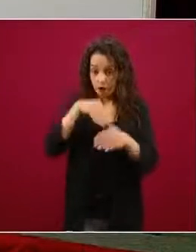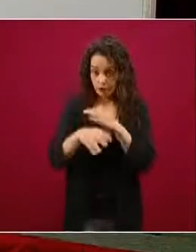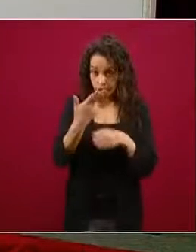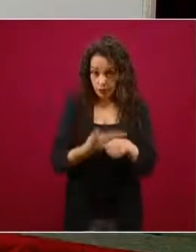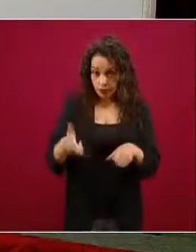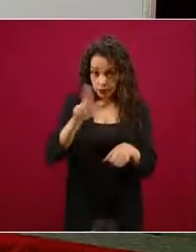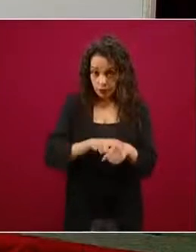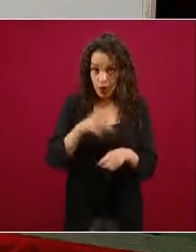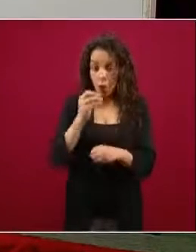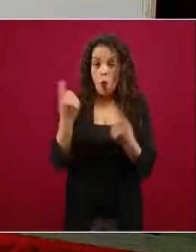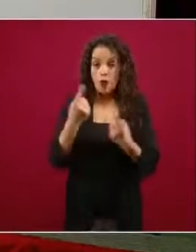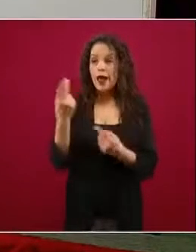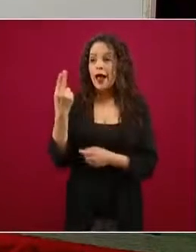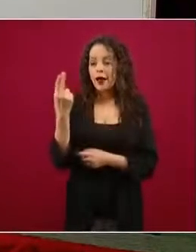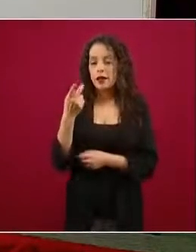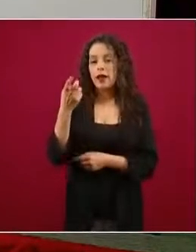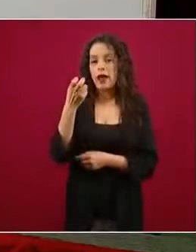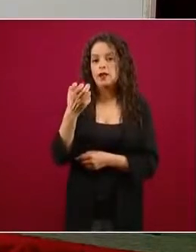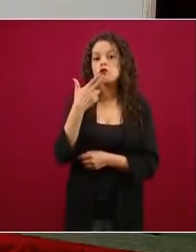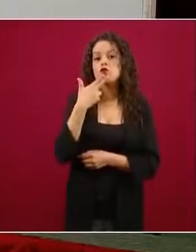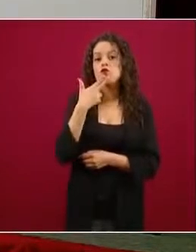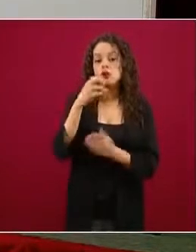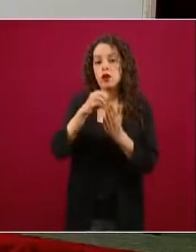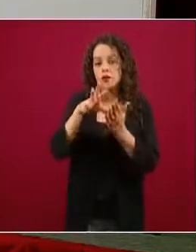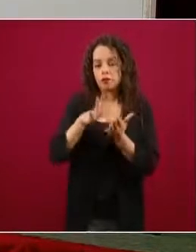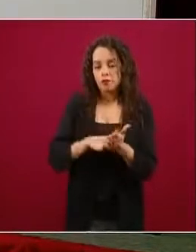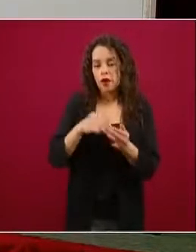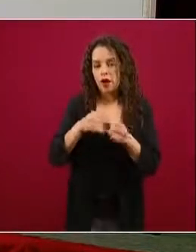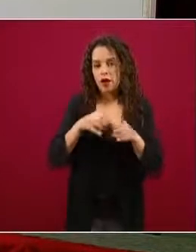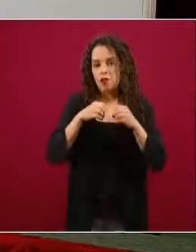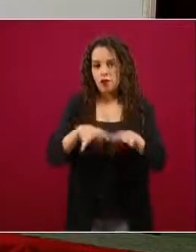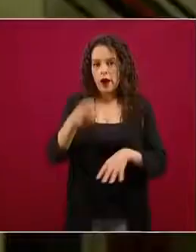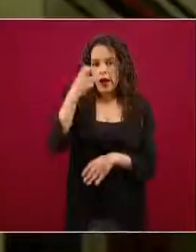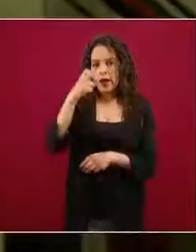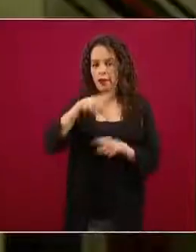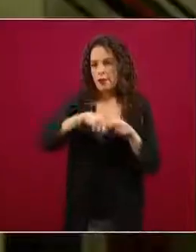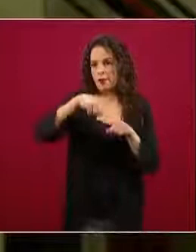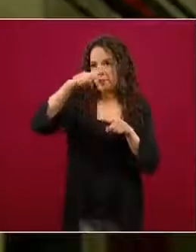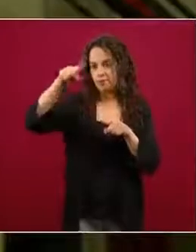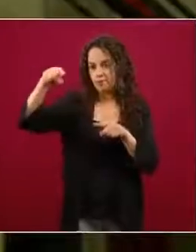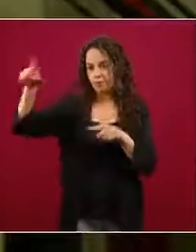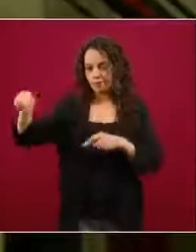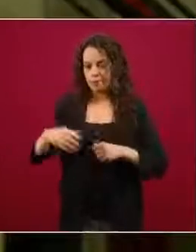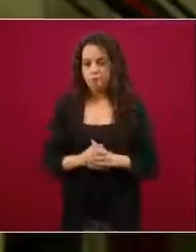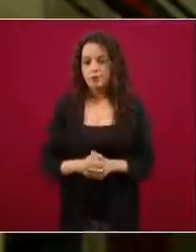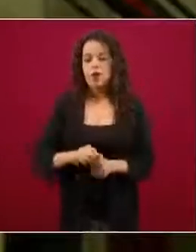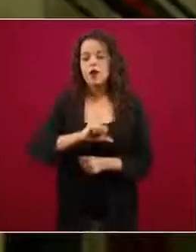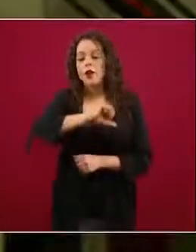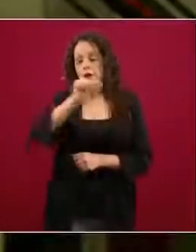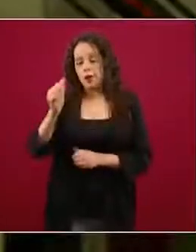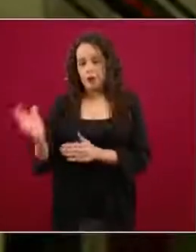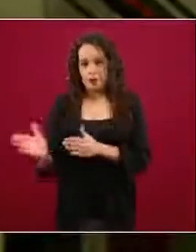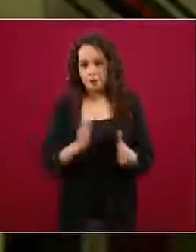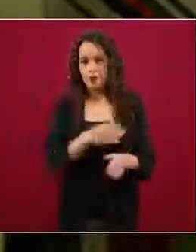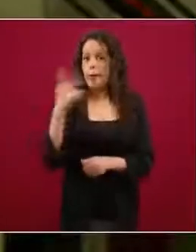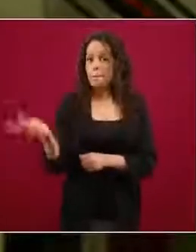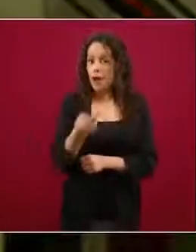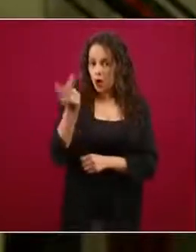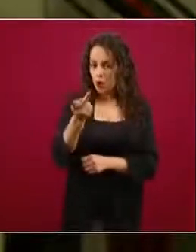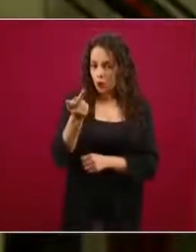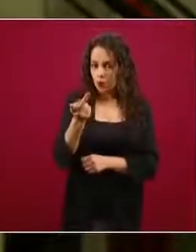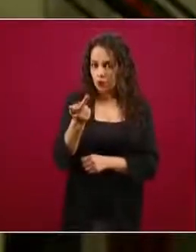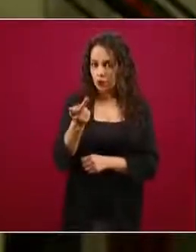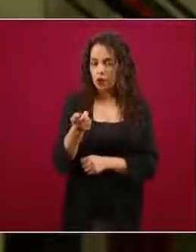información en ese par de gráficas. Gracias. Las preguntas, la primera sería sobre